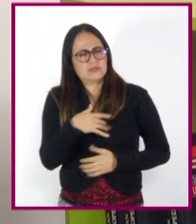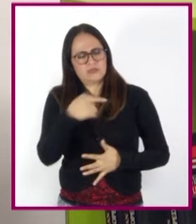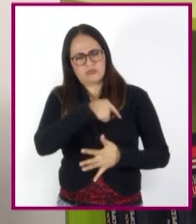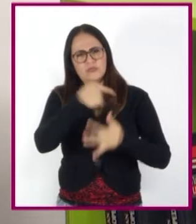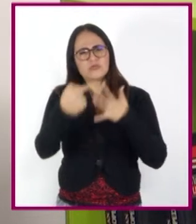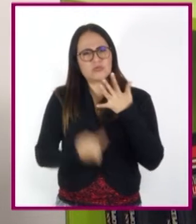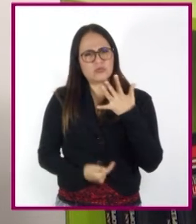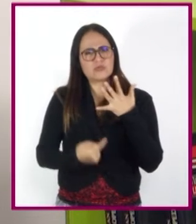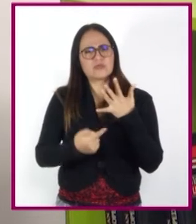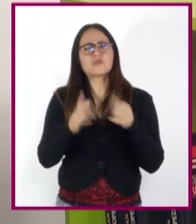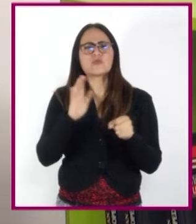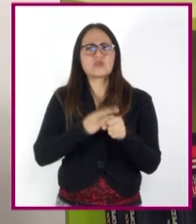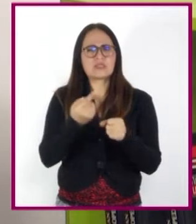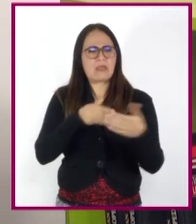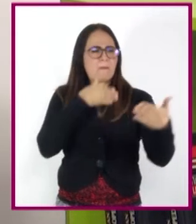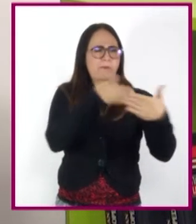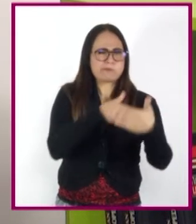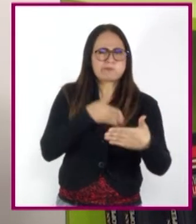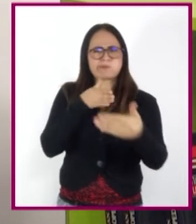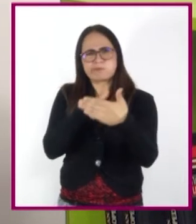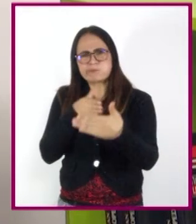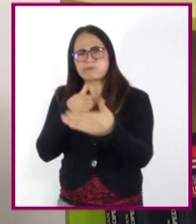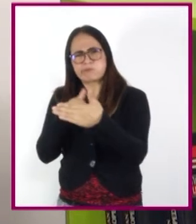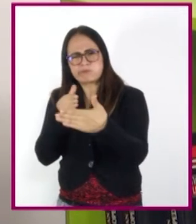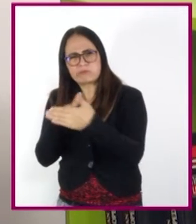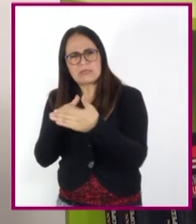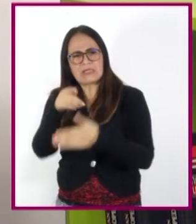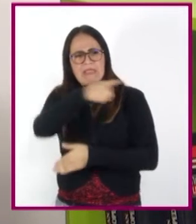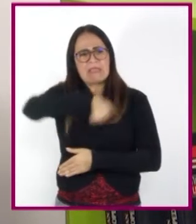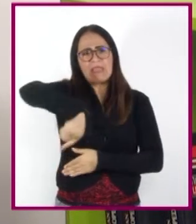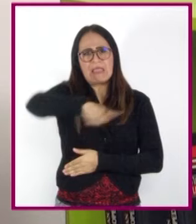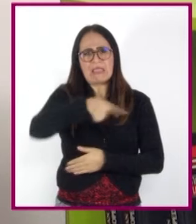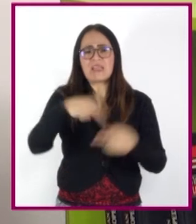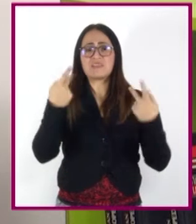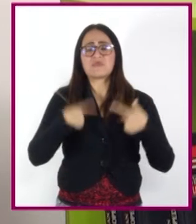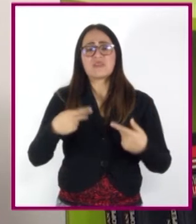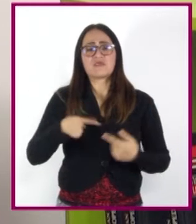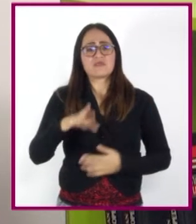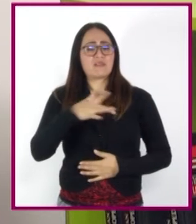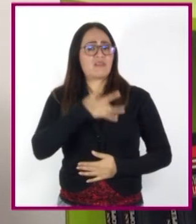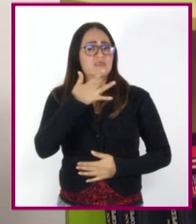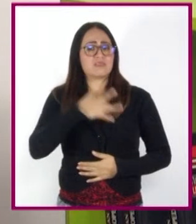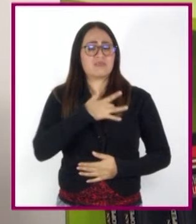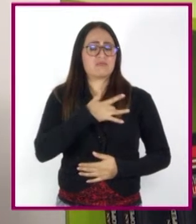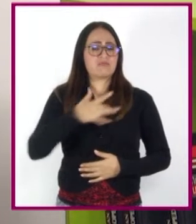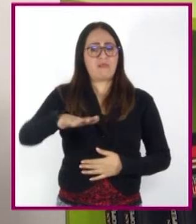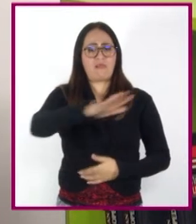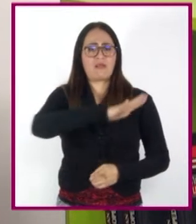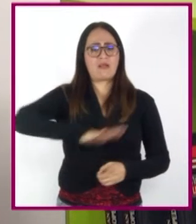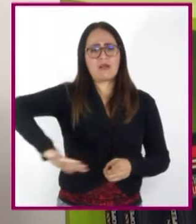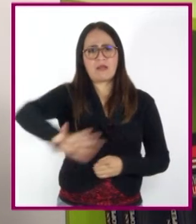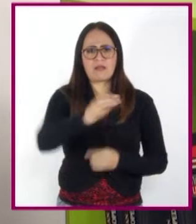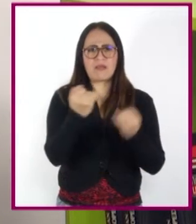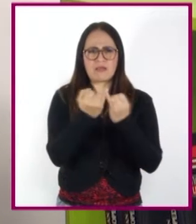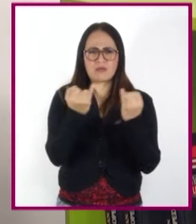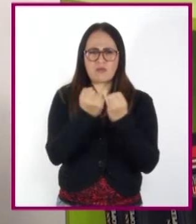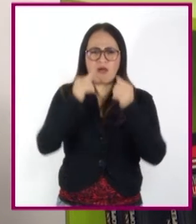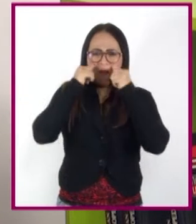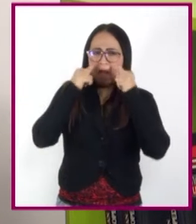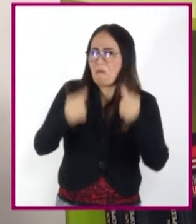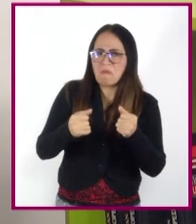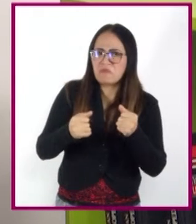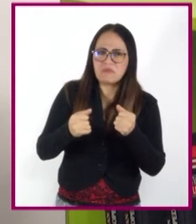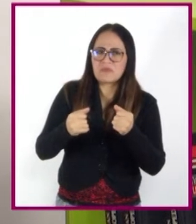entre otras cosas, a las barreras que se interponen por la actitud que muestran las personas de su entorno y la falta de atención para